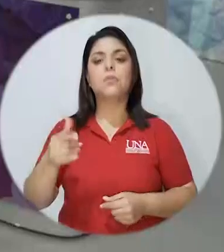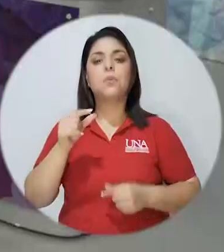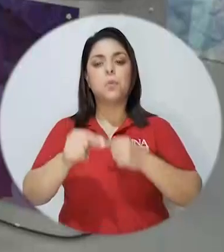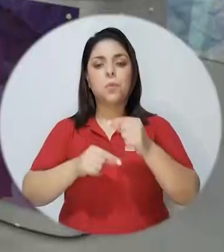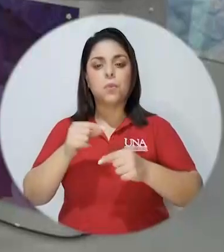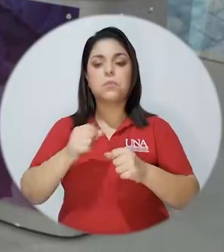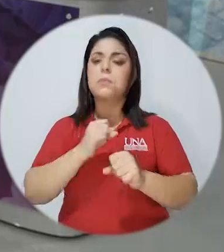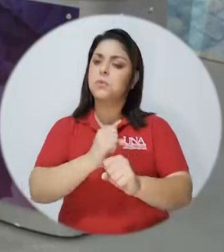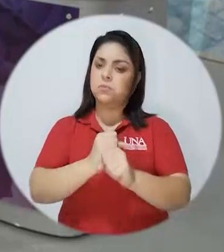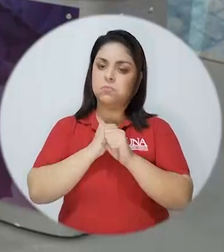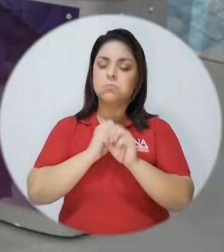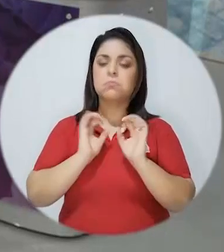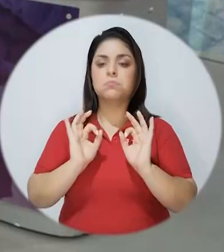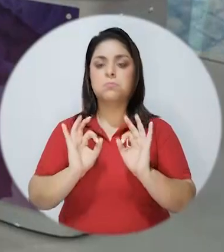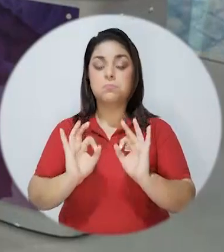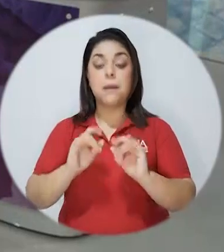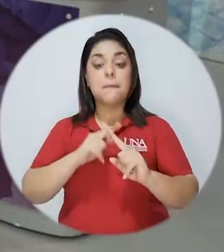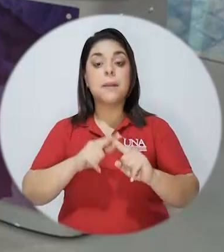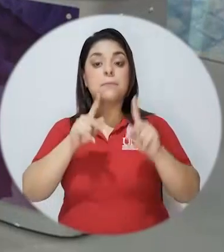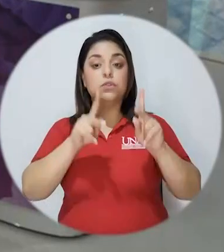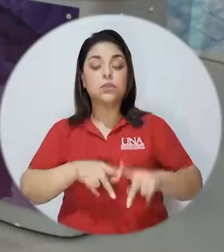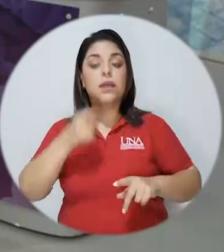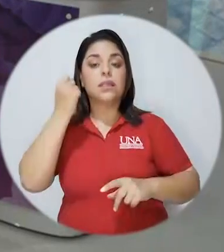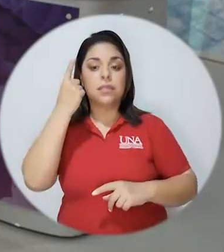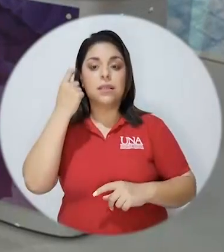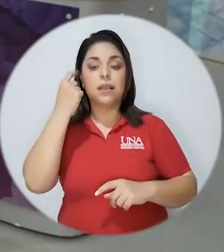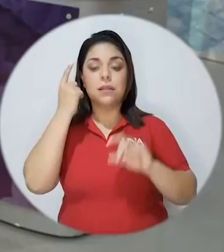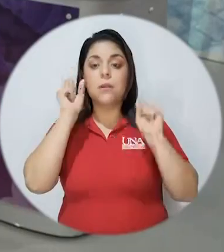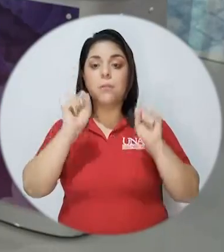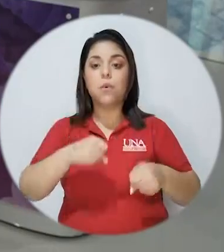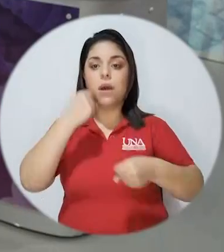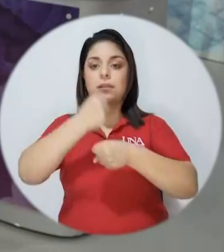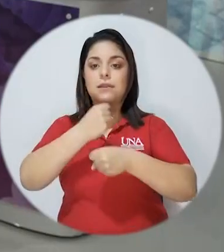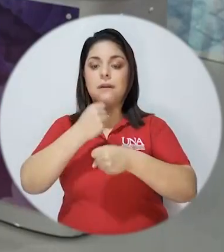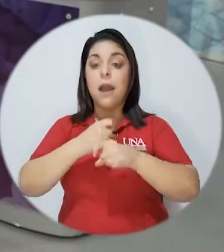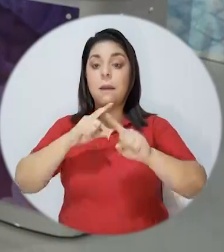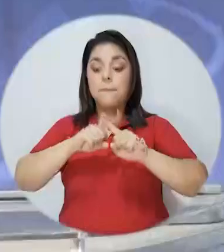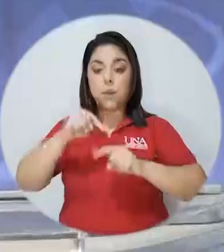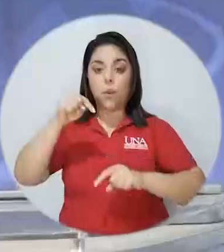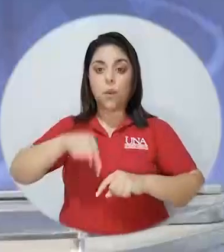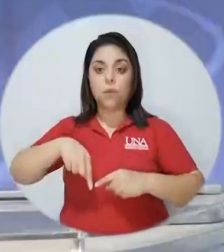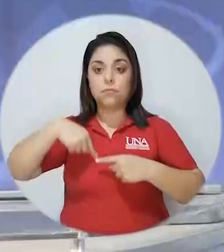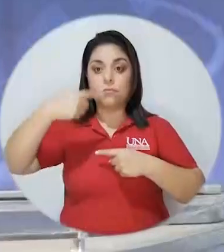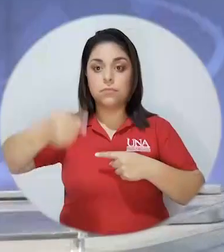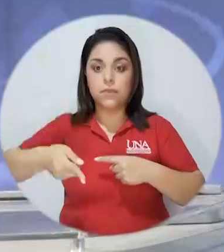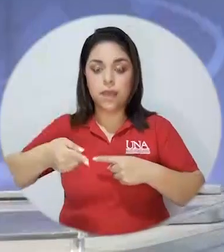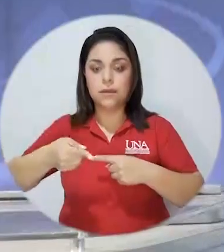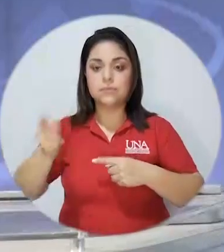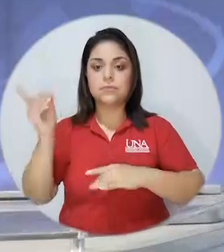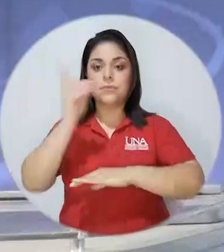que faltaba que la gente entendiera que sí podía teletrabajar. Pero fue como de hoy para hoy que nos dicen, hay